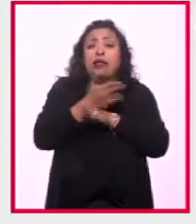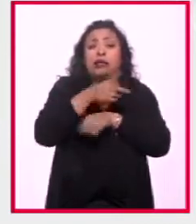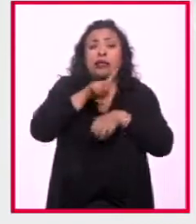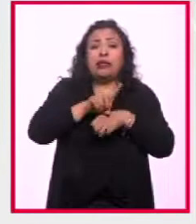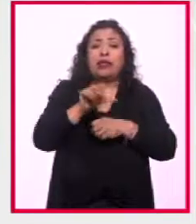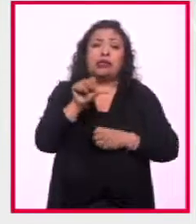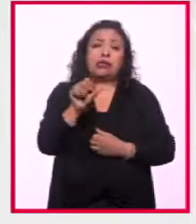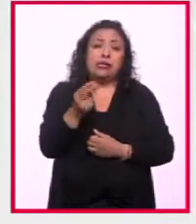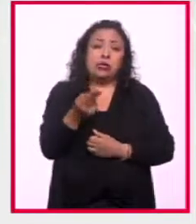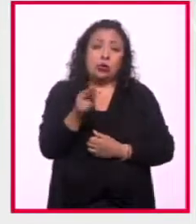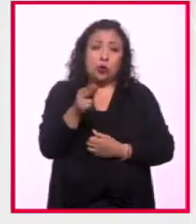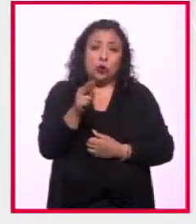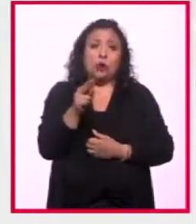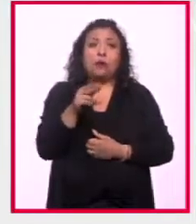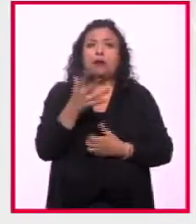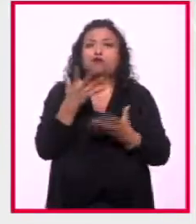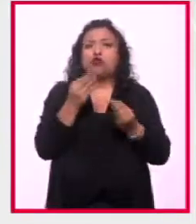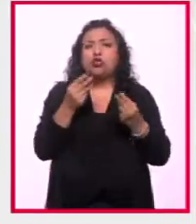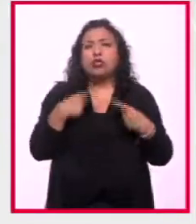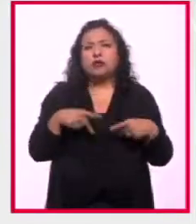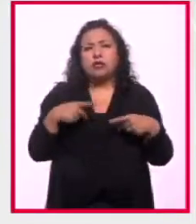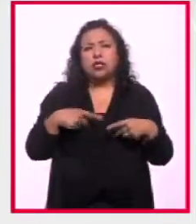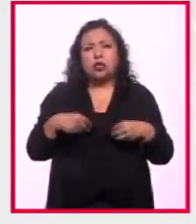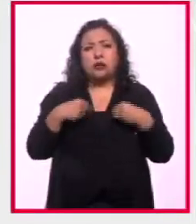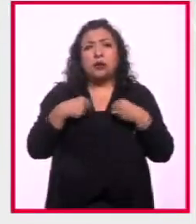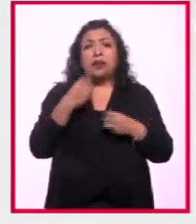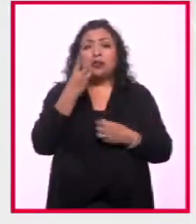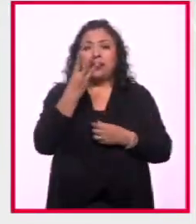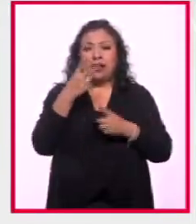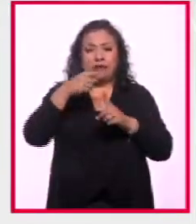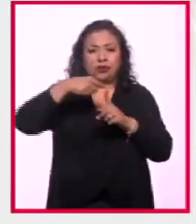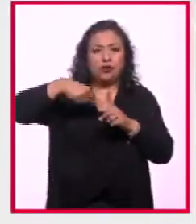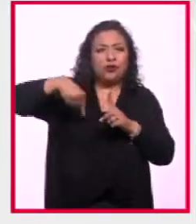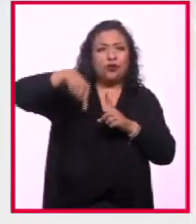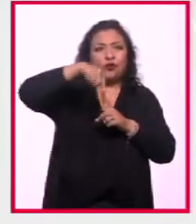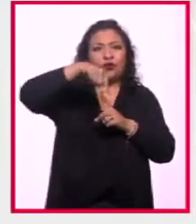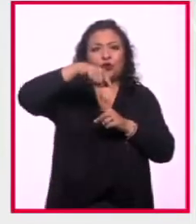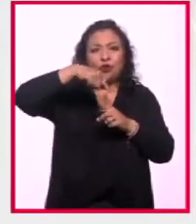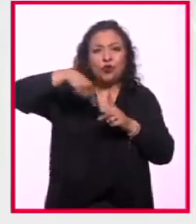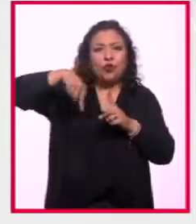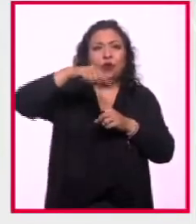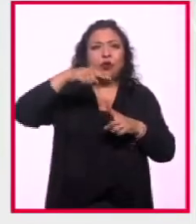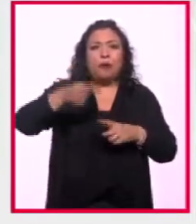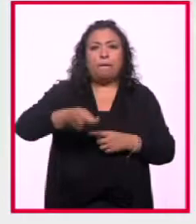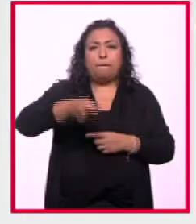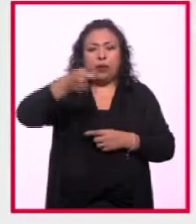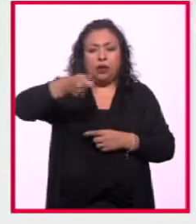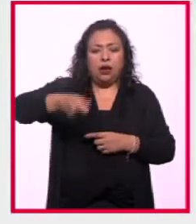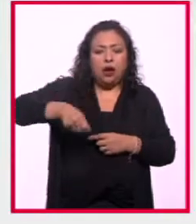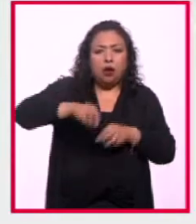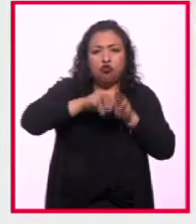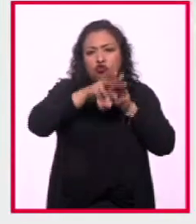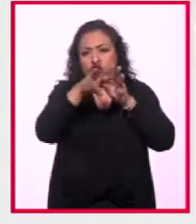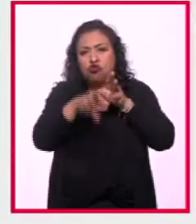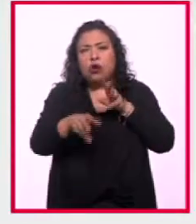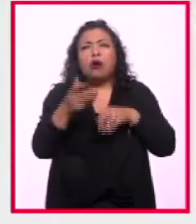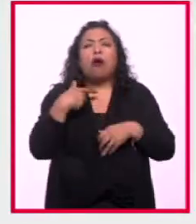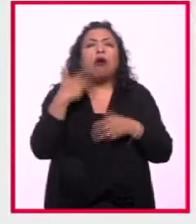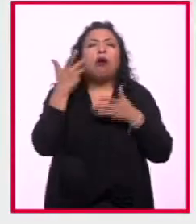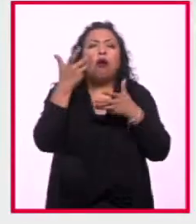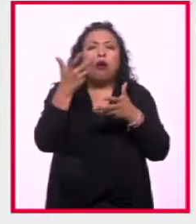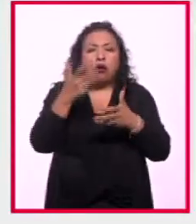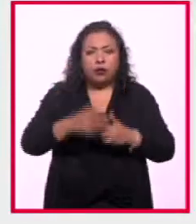16 de noviembre cuando cientos de habaneros dan tres vueltas a una selva tiran una moneda a sus raíces y piden un